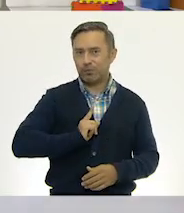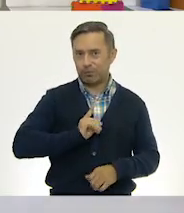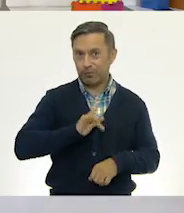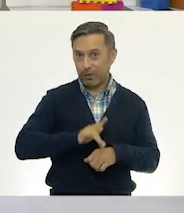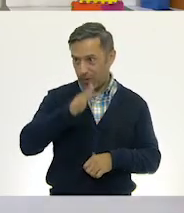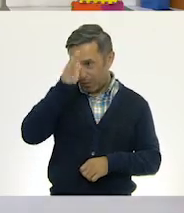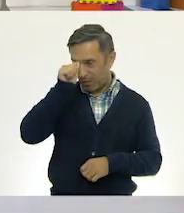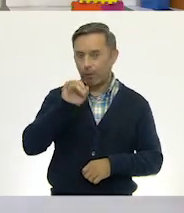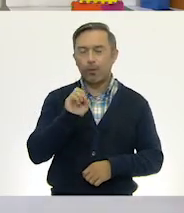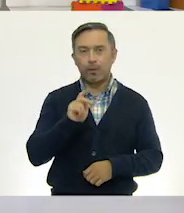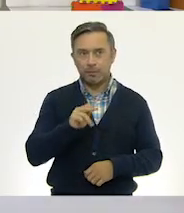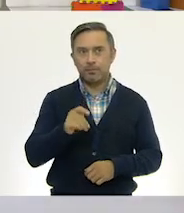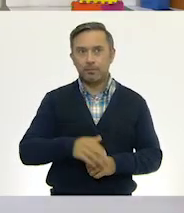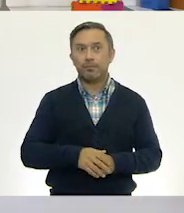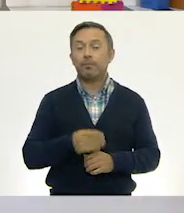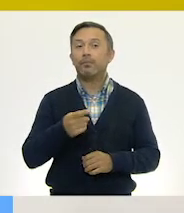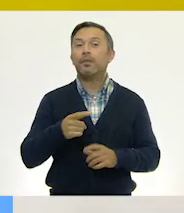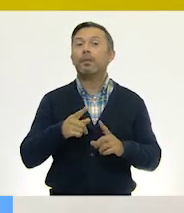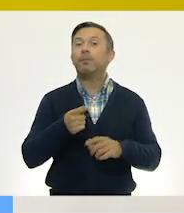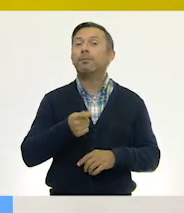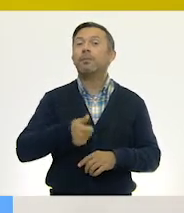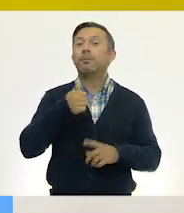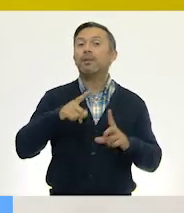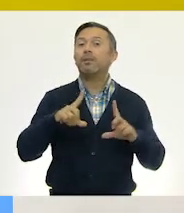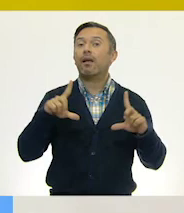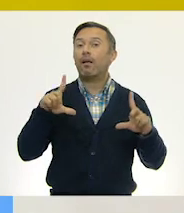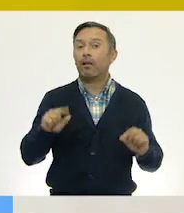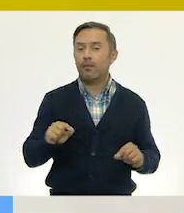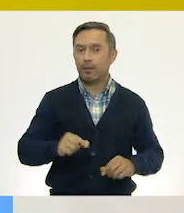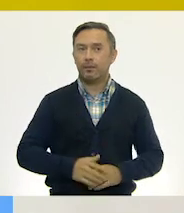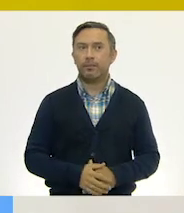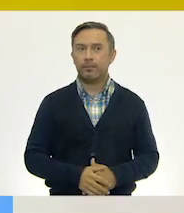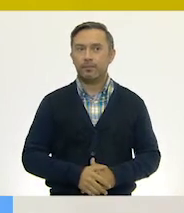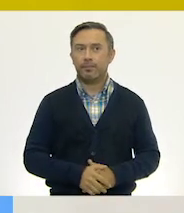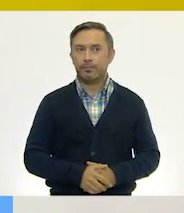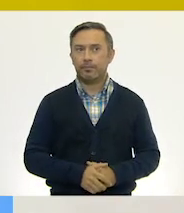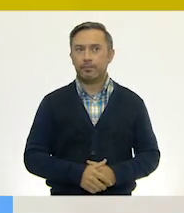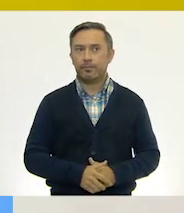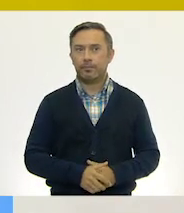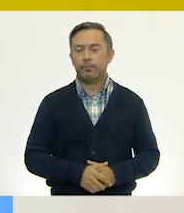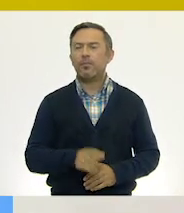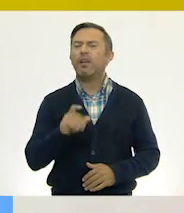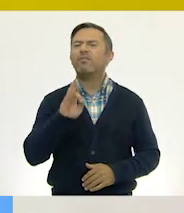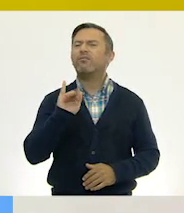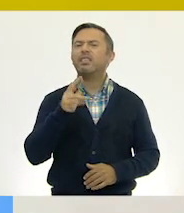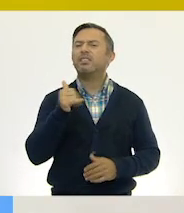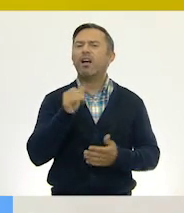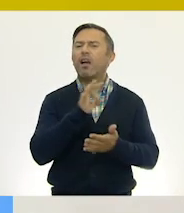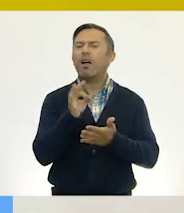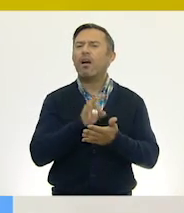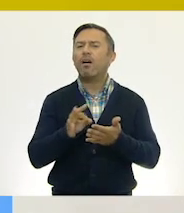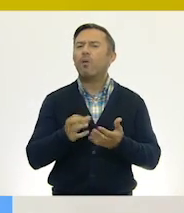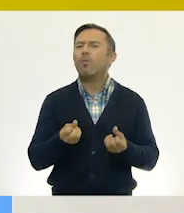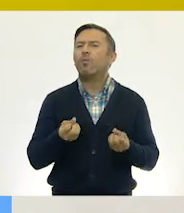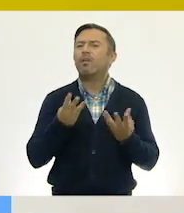ver, vamos. Voy a ver, sacar mi primer tarjeta. ¿Y cuántas fichas debo de colocar?